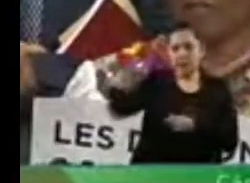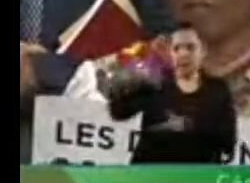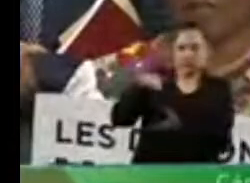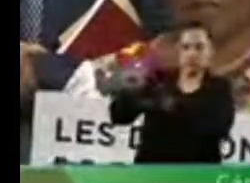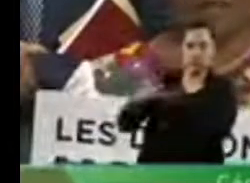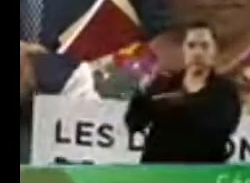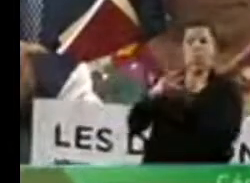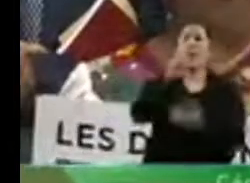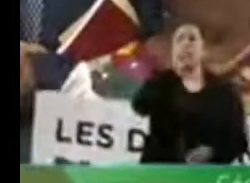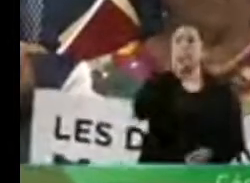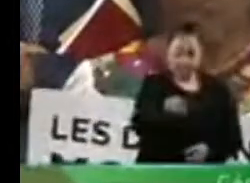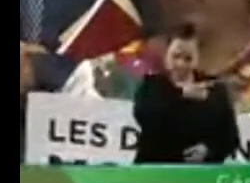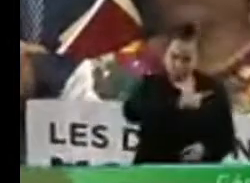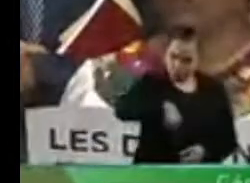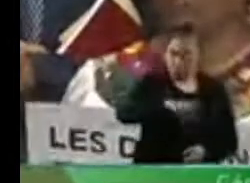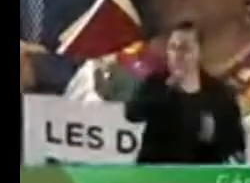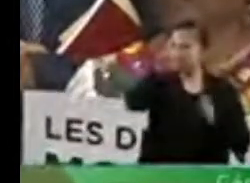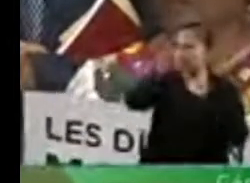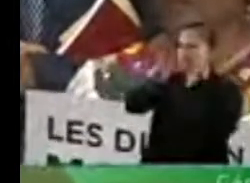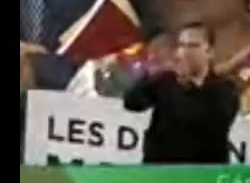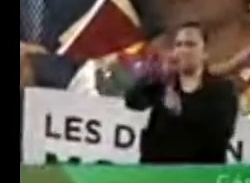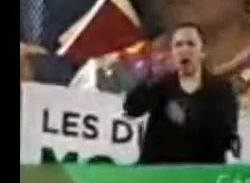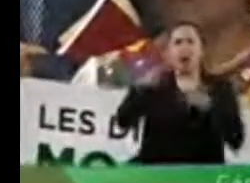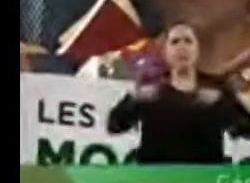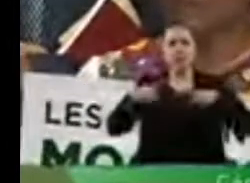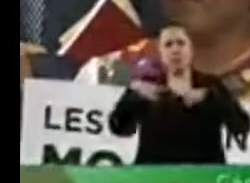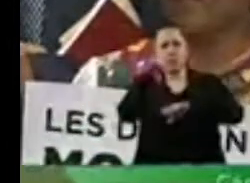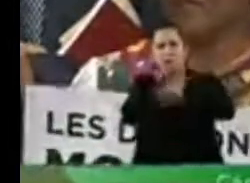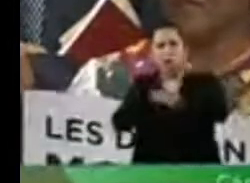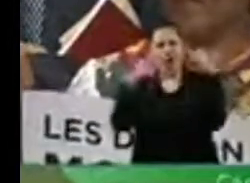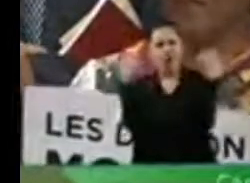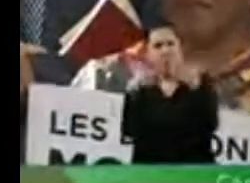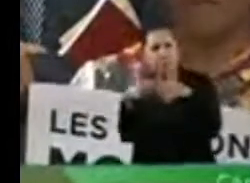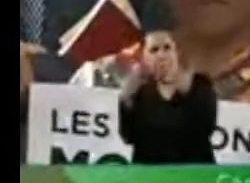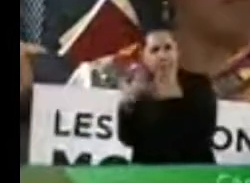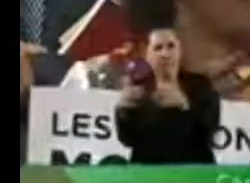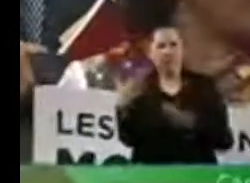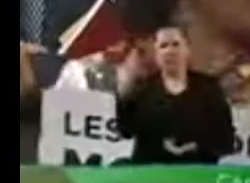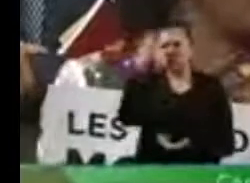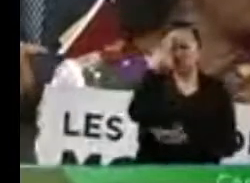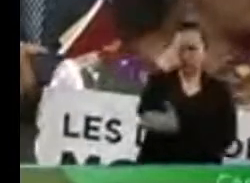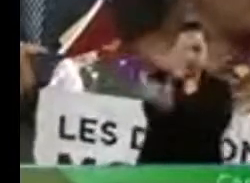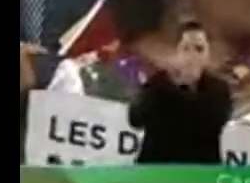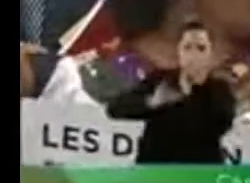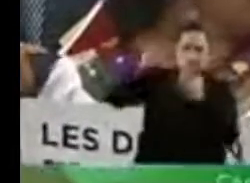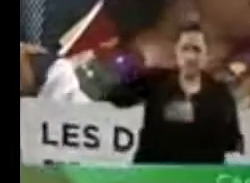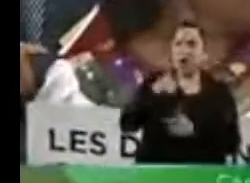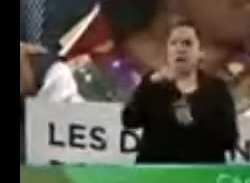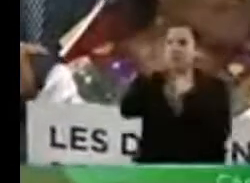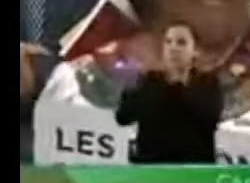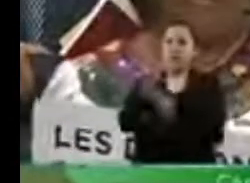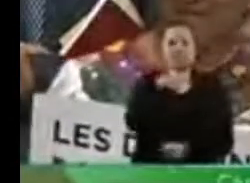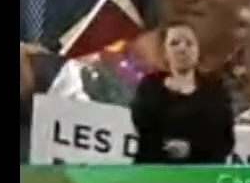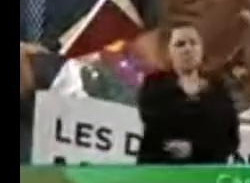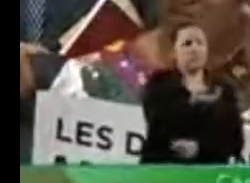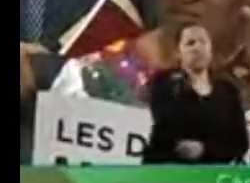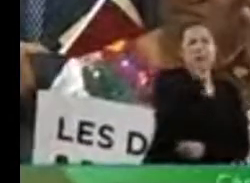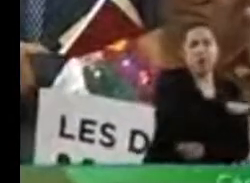con desprecio y saben que son unos traidores y quien traiciona una vez traiciona